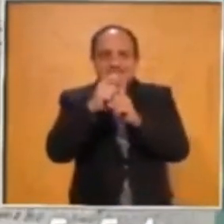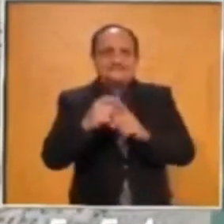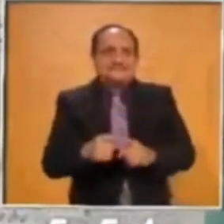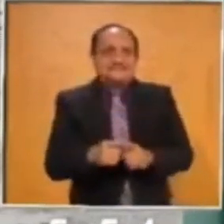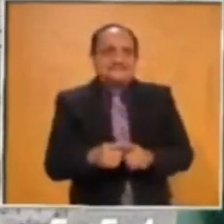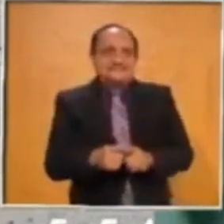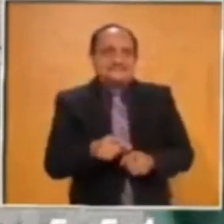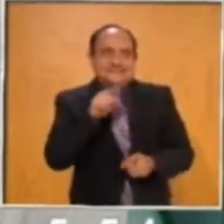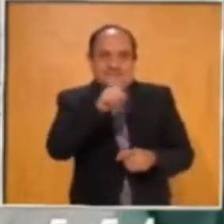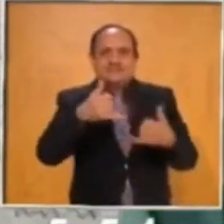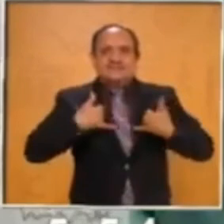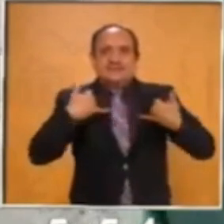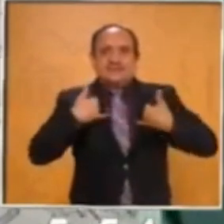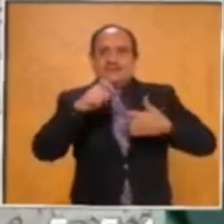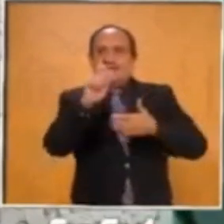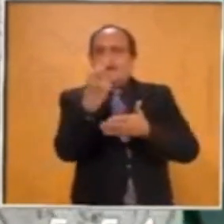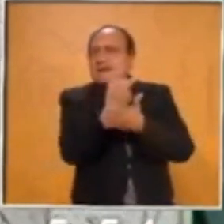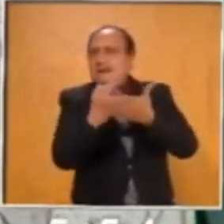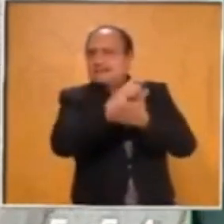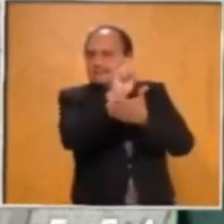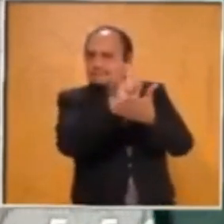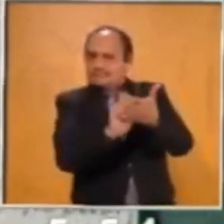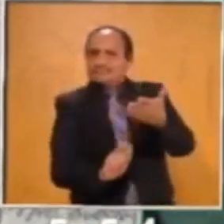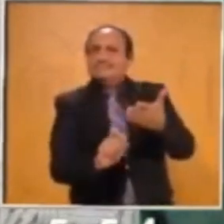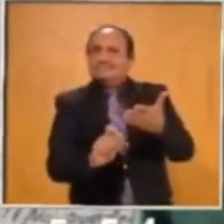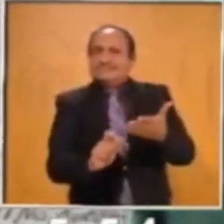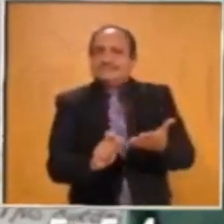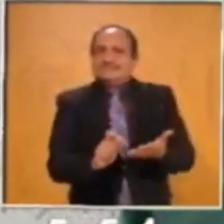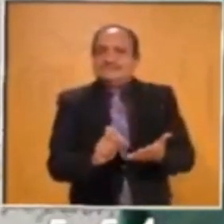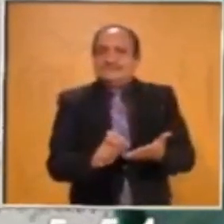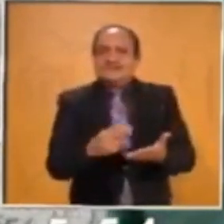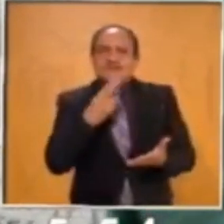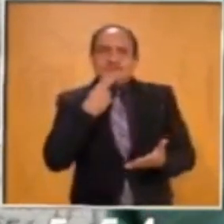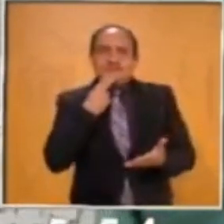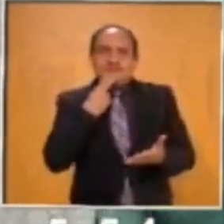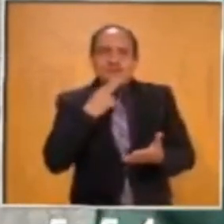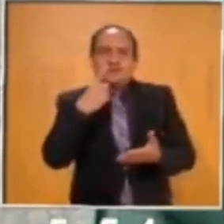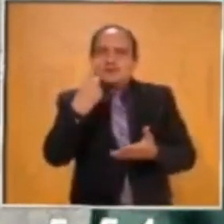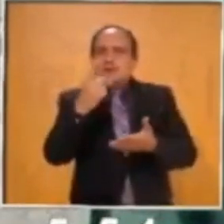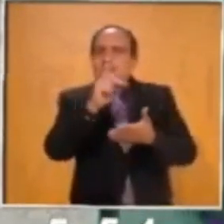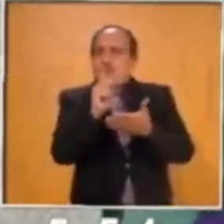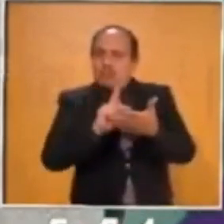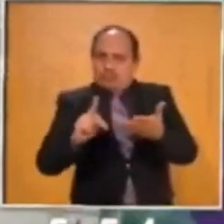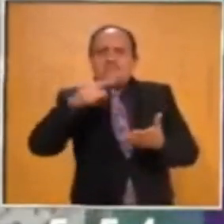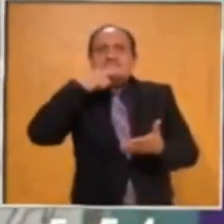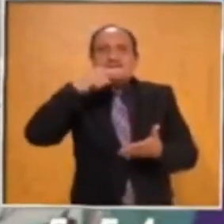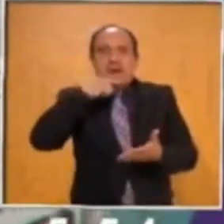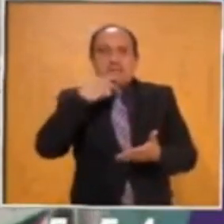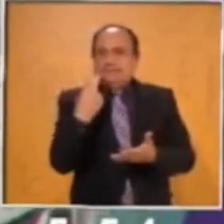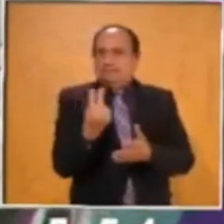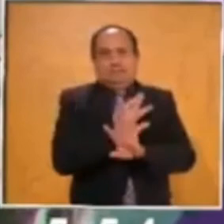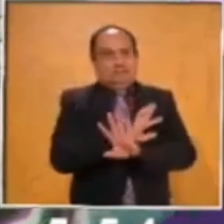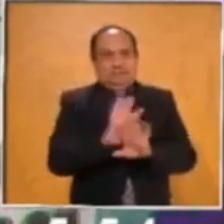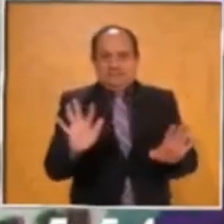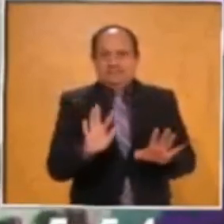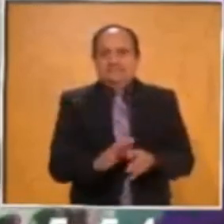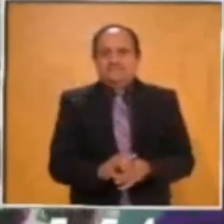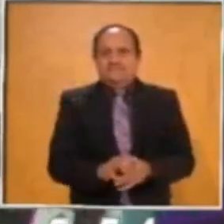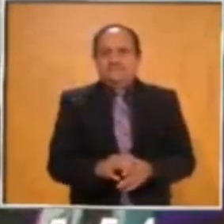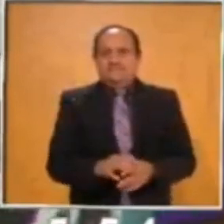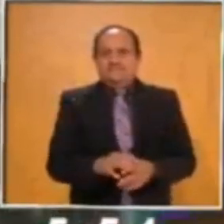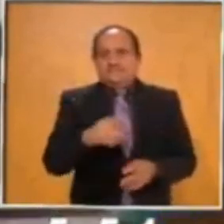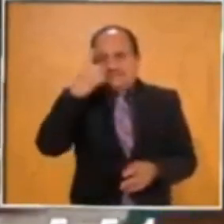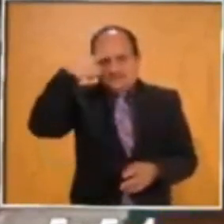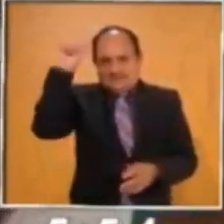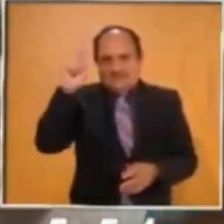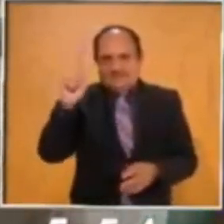Este muchacho hizo las viñetas y solamente utilizó una pluma y un lápiz. Está todo hecho en